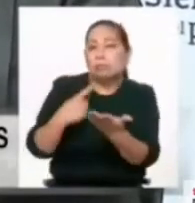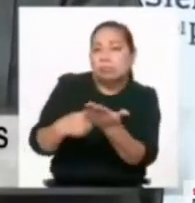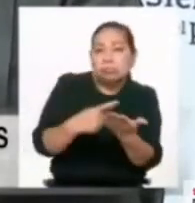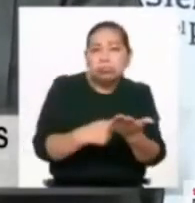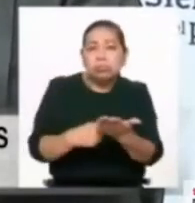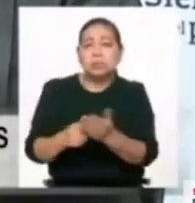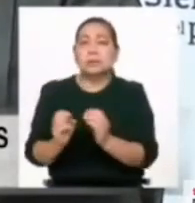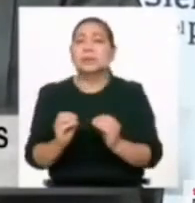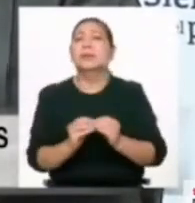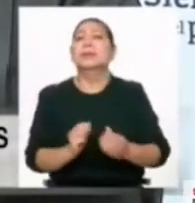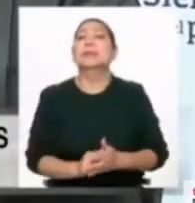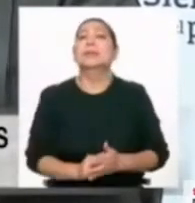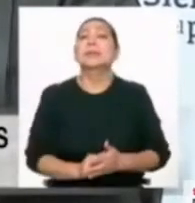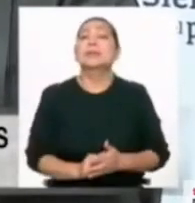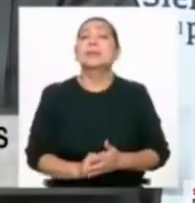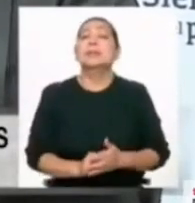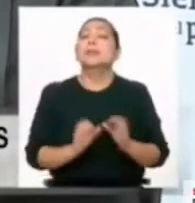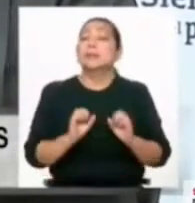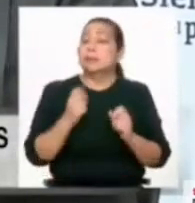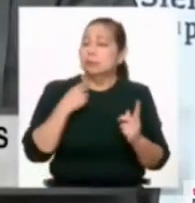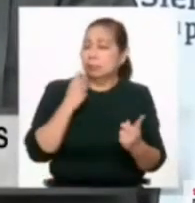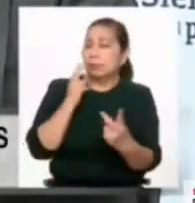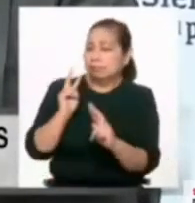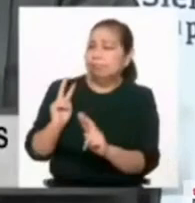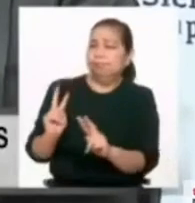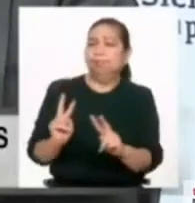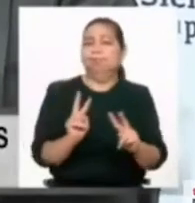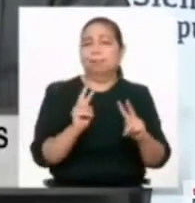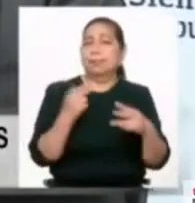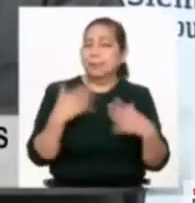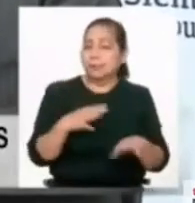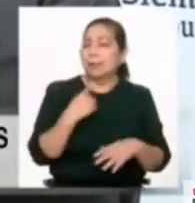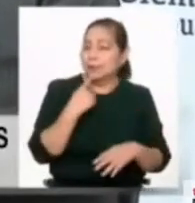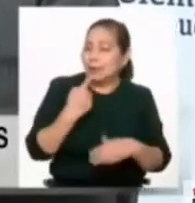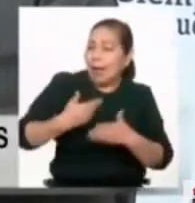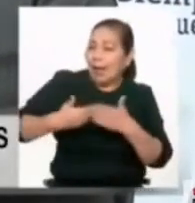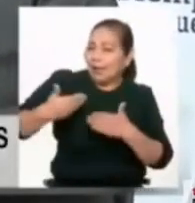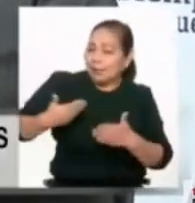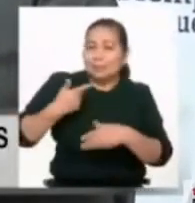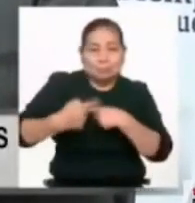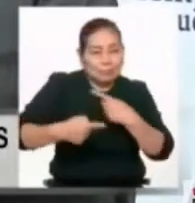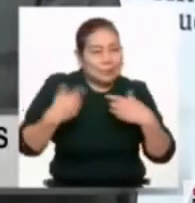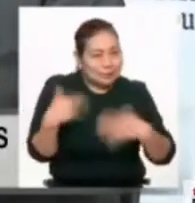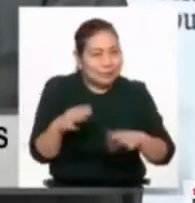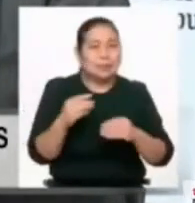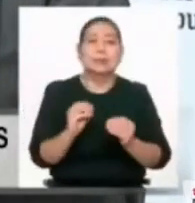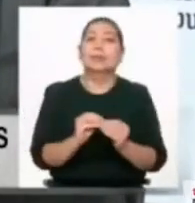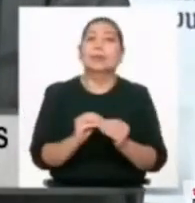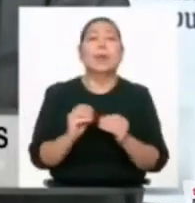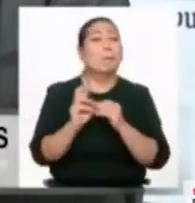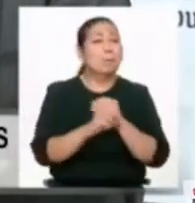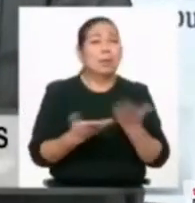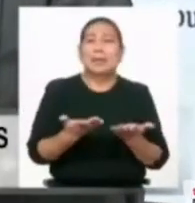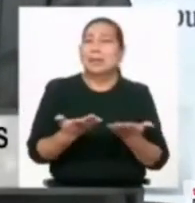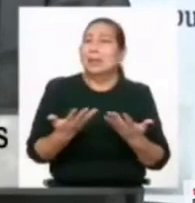conjunto. En concreto, hemos encontrado, pues, ya lo he repetido varias veces, un